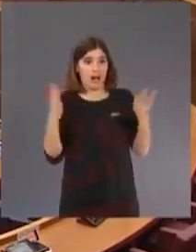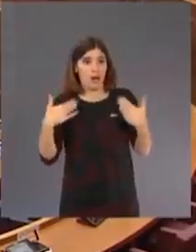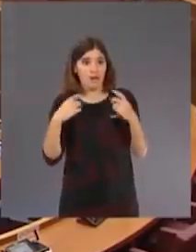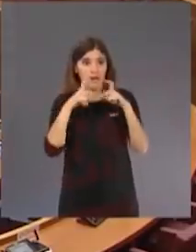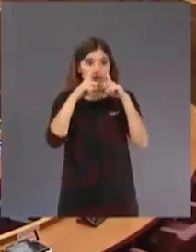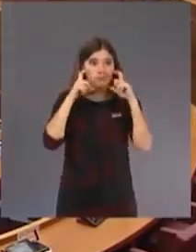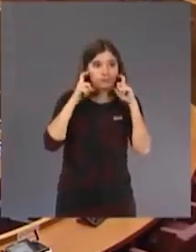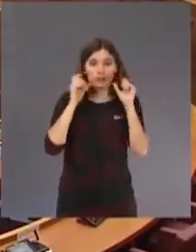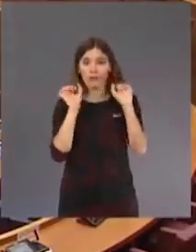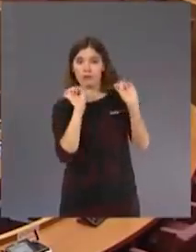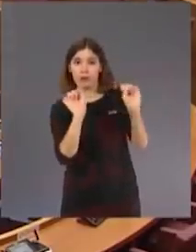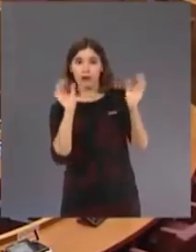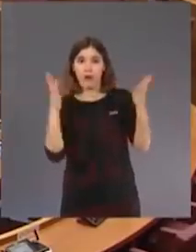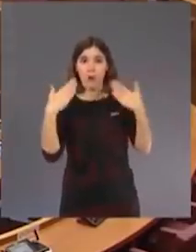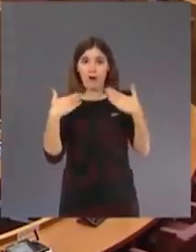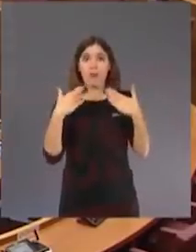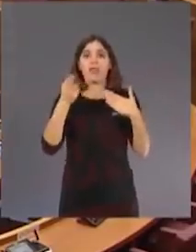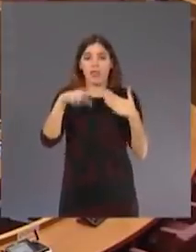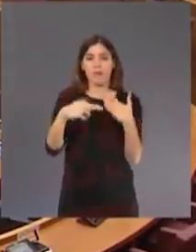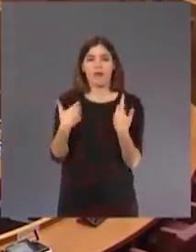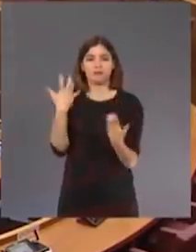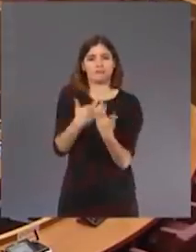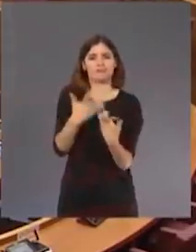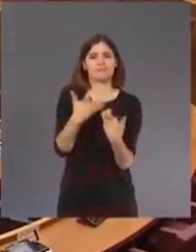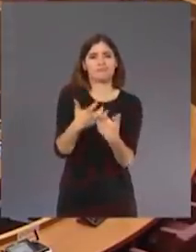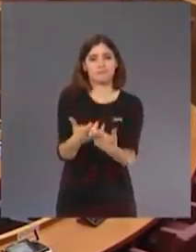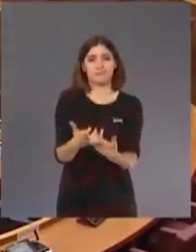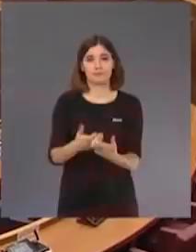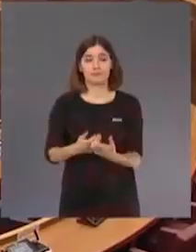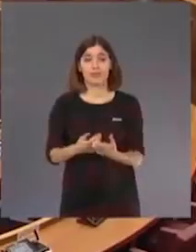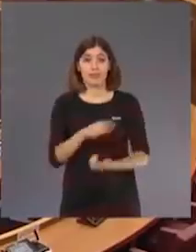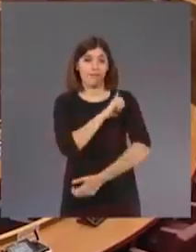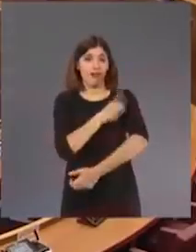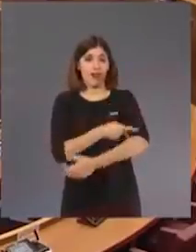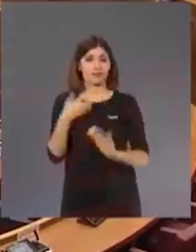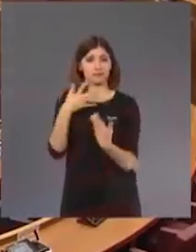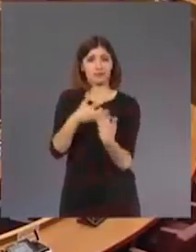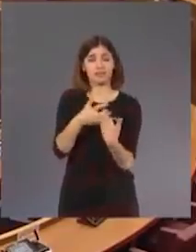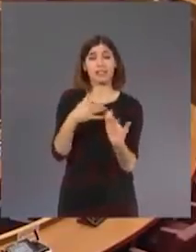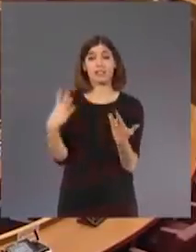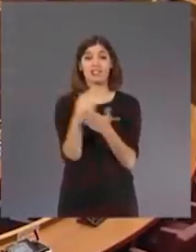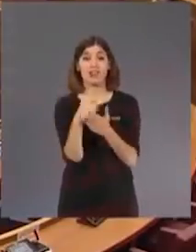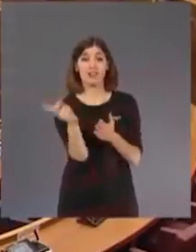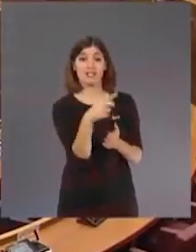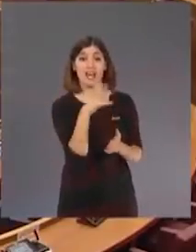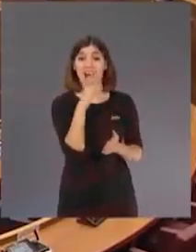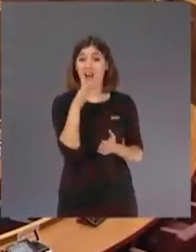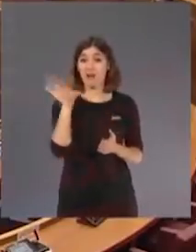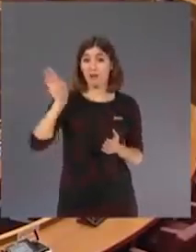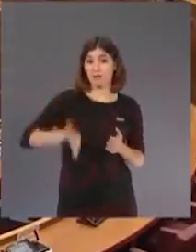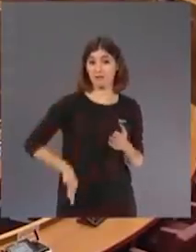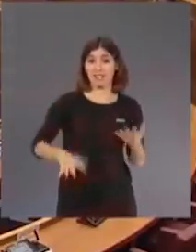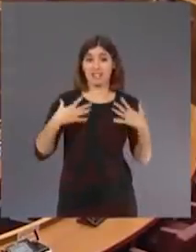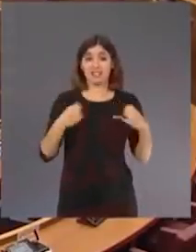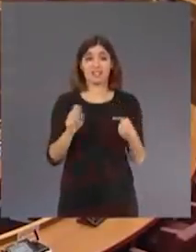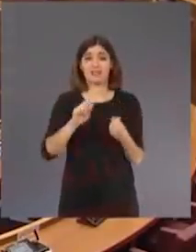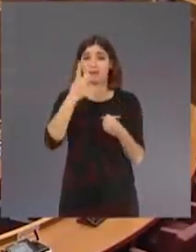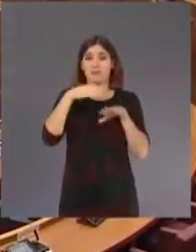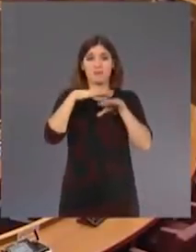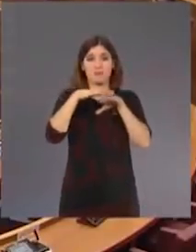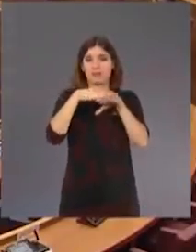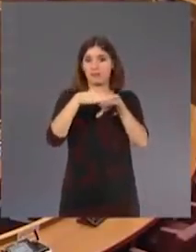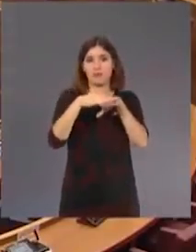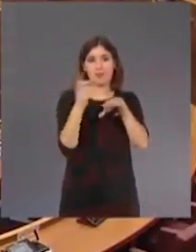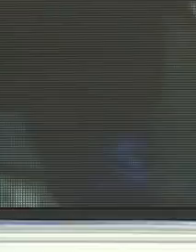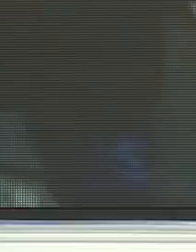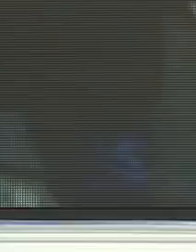encima burlas, ¿no? Y por tanto, sí, tenía muchísimos motivos para pedir hoy perdón. Sí, la verdad es que aquello